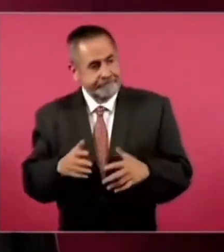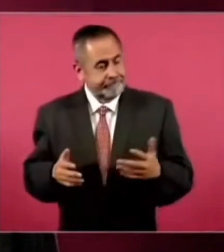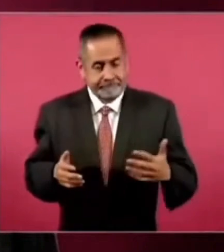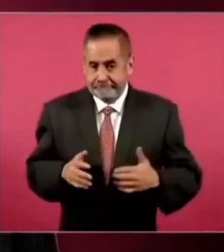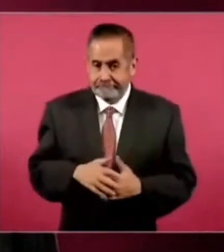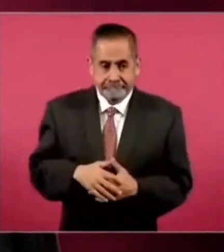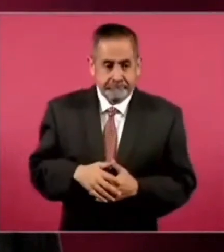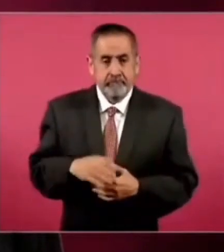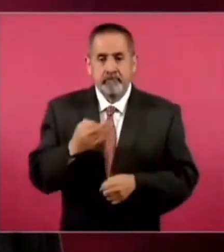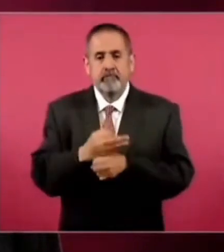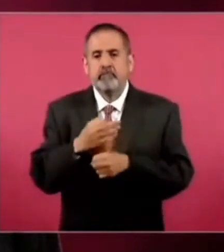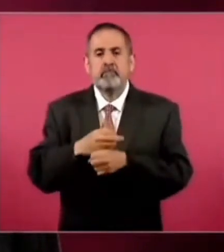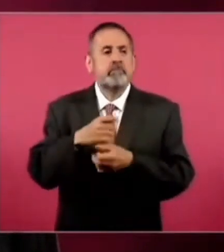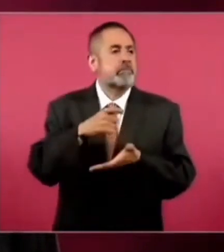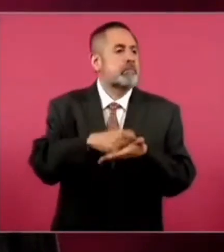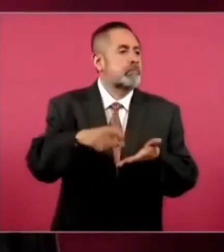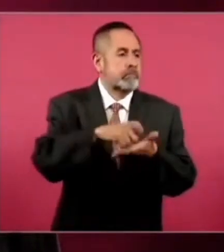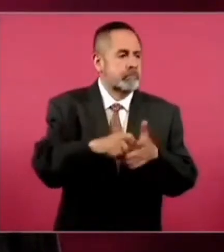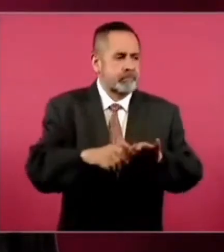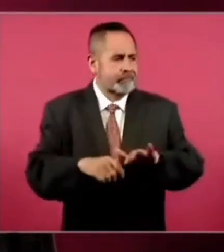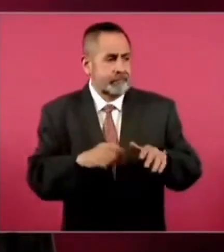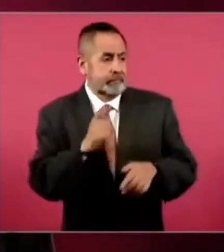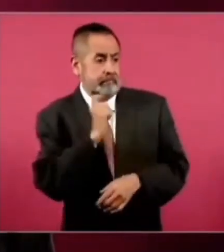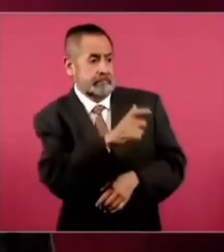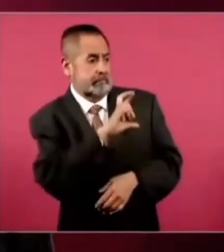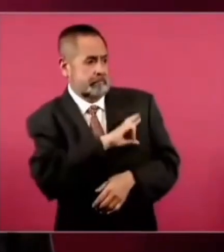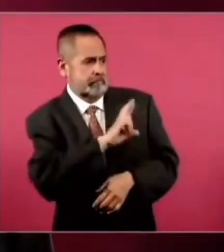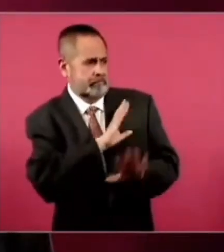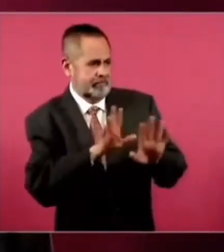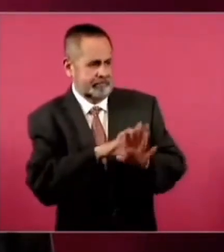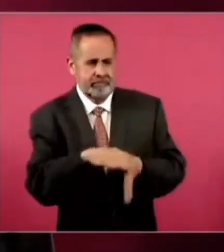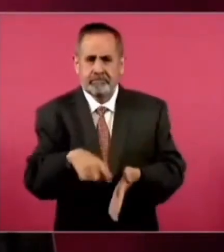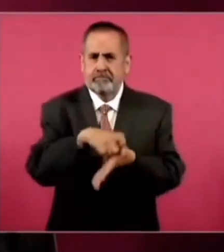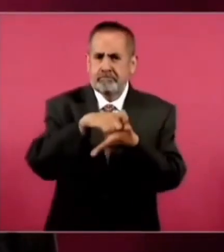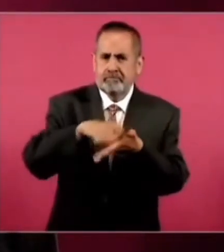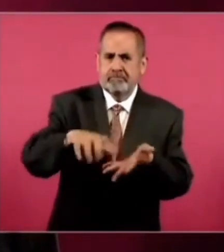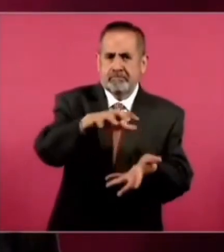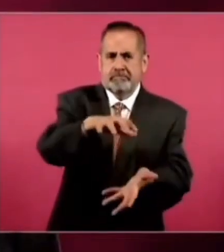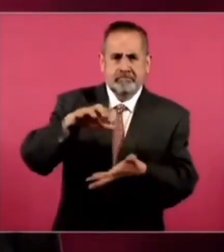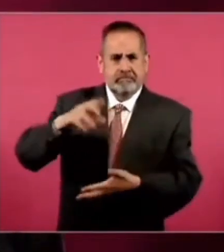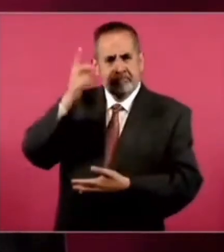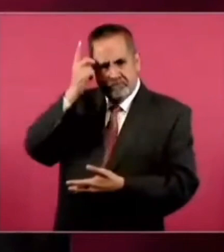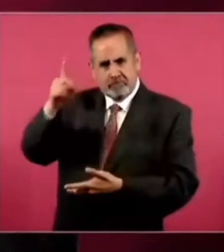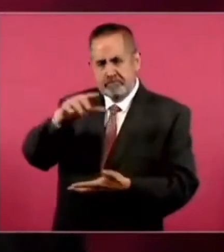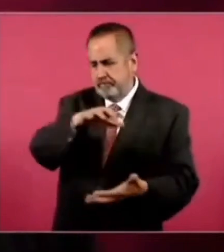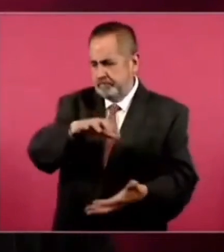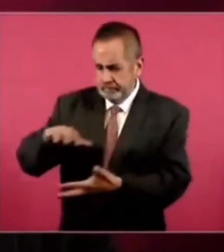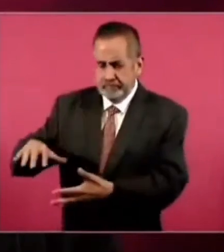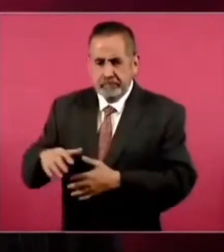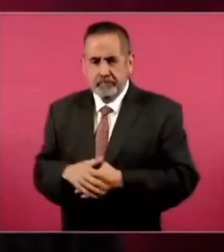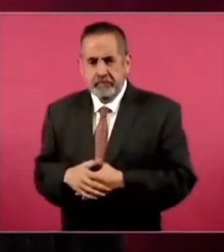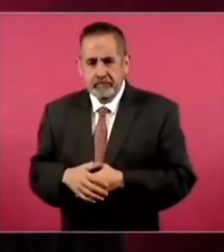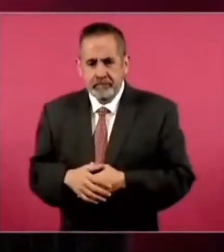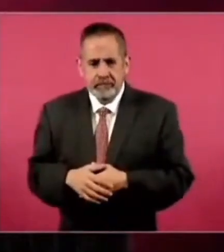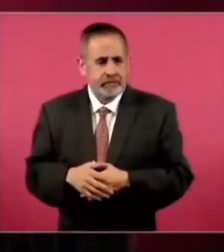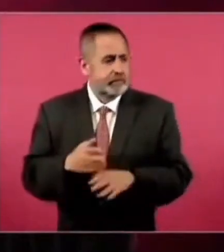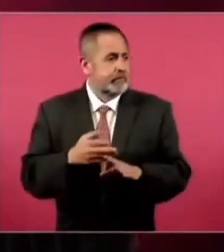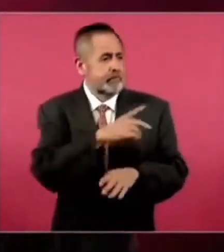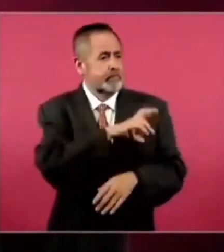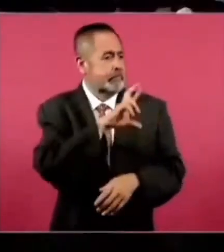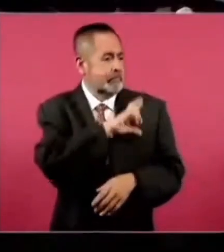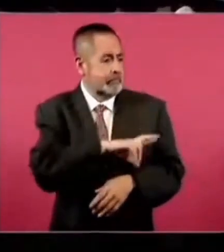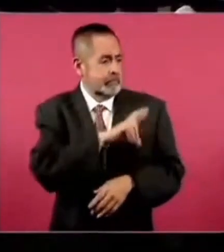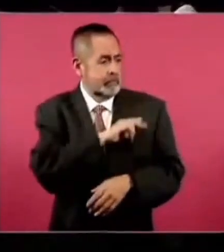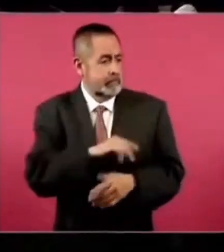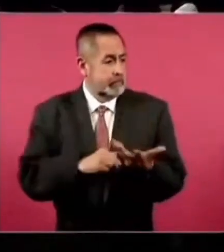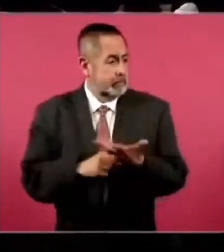recuperar los equipos o adquirir equipos que sean del ISSSTE, los equipos rentados se